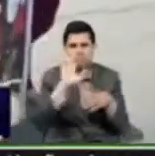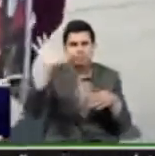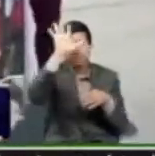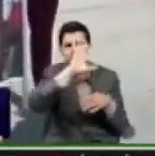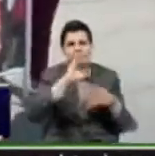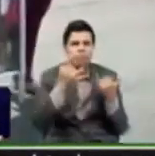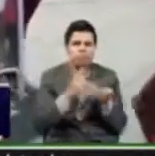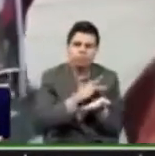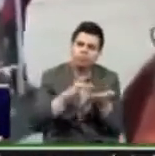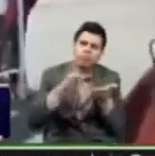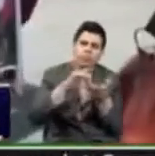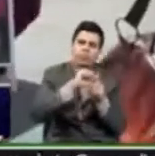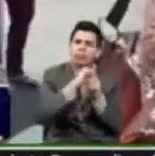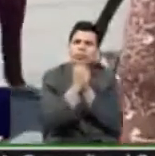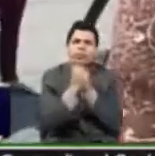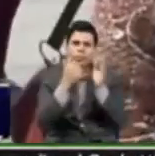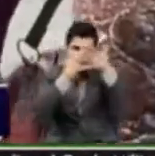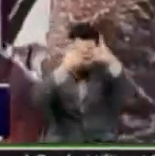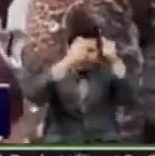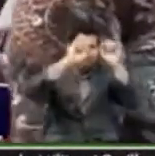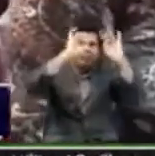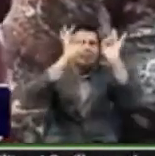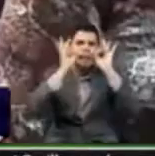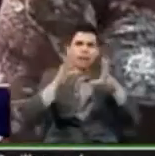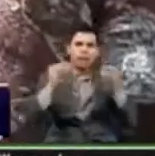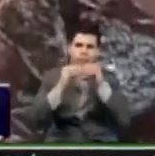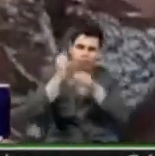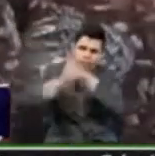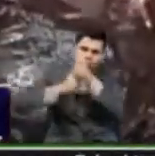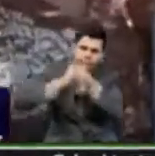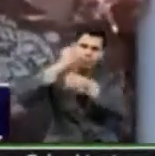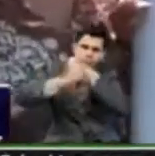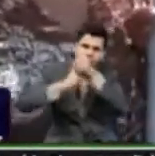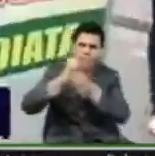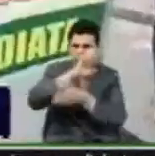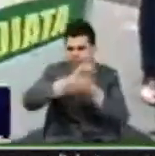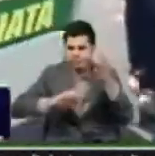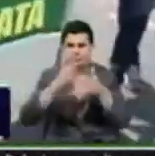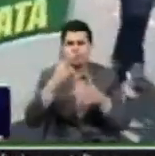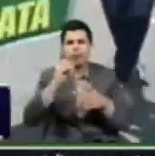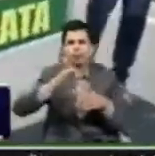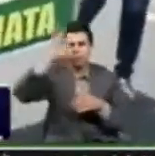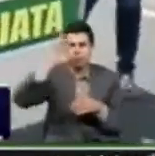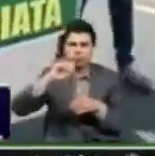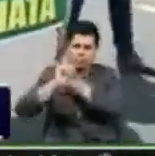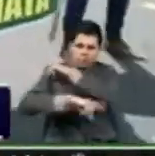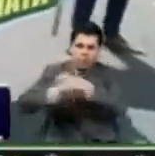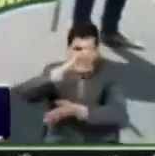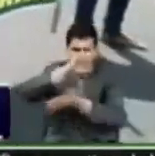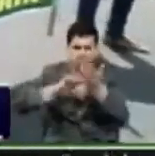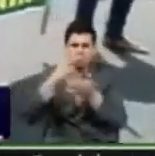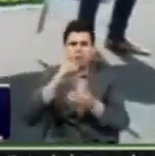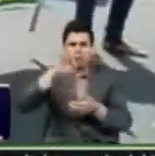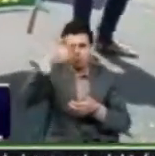la emergencia social y carcelaria, una rebaja de penas del 20%. Sabemos que existe un proyecto de ley que cursa en el